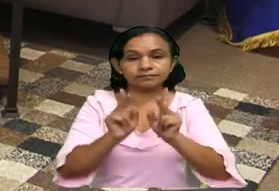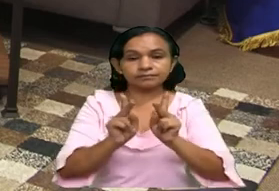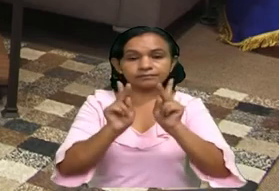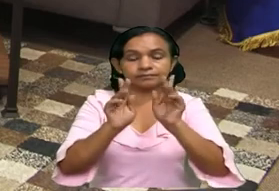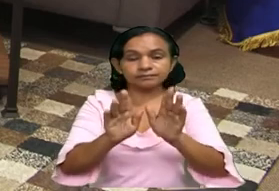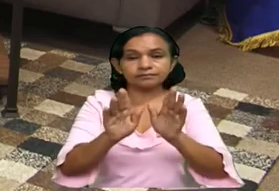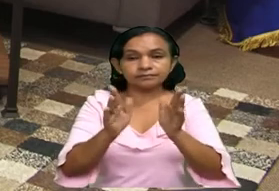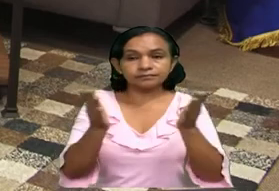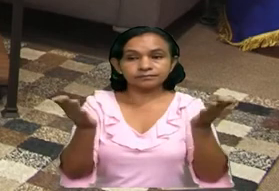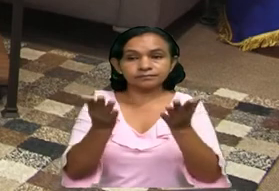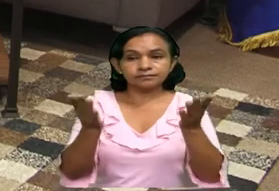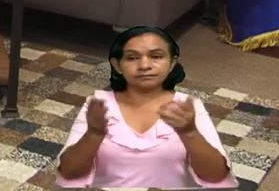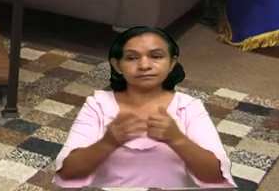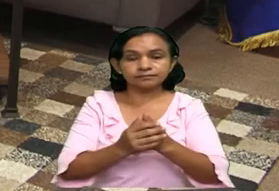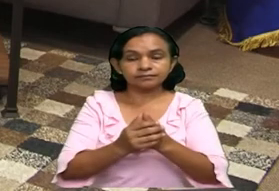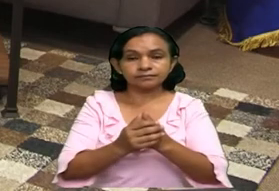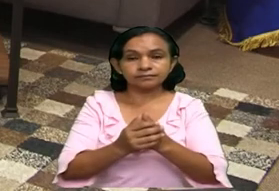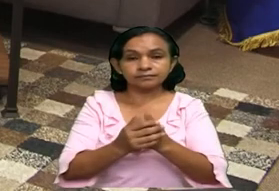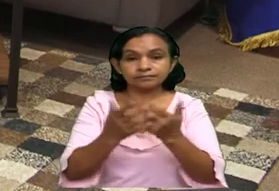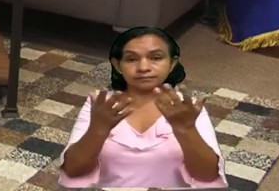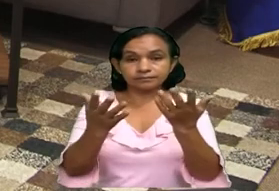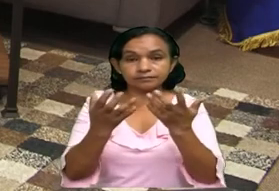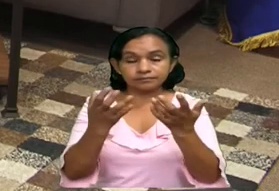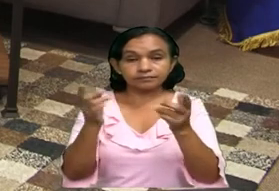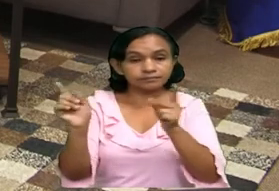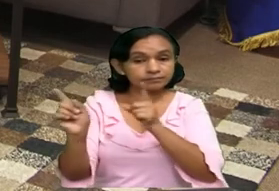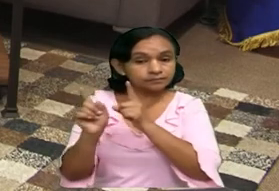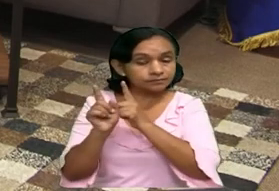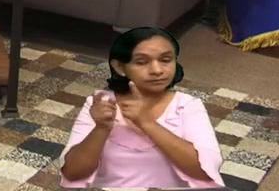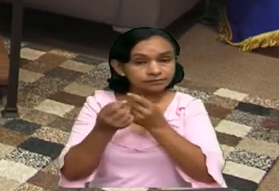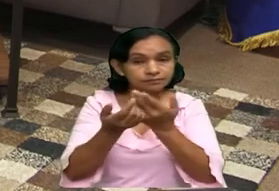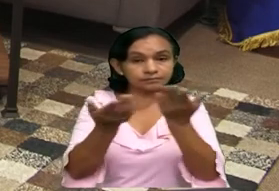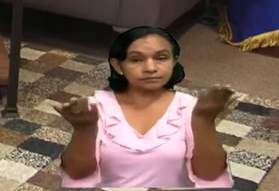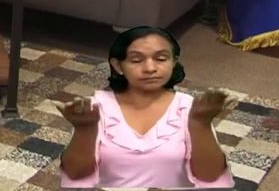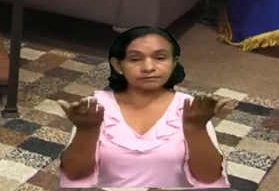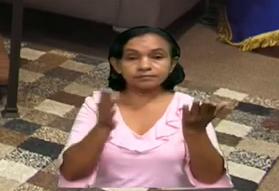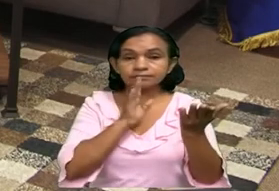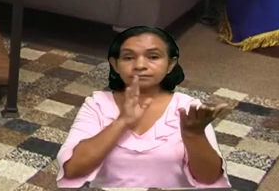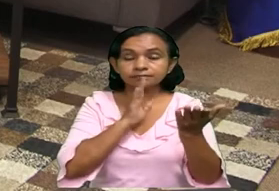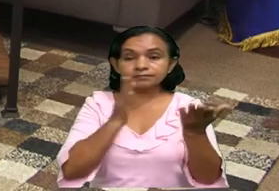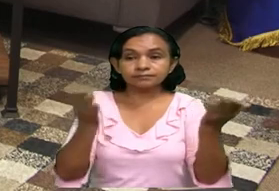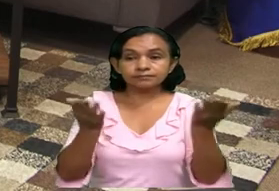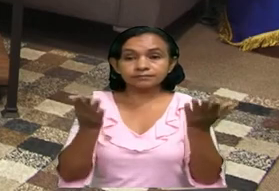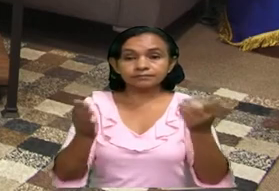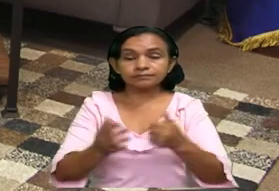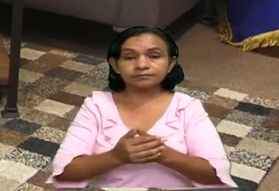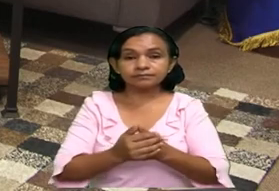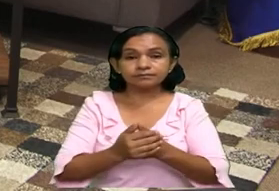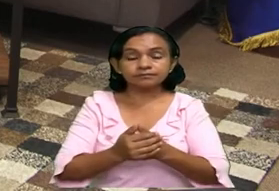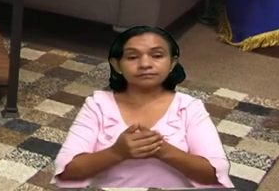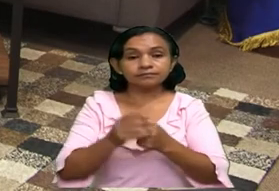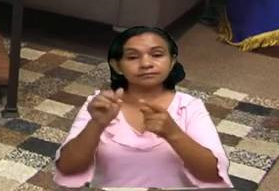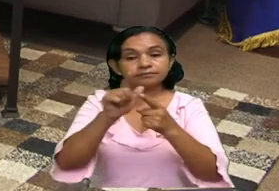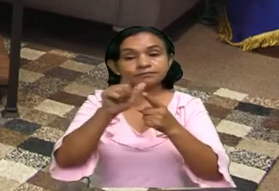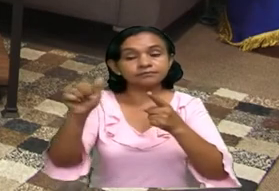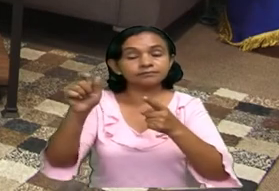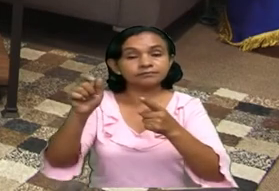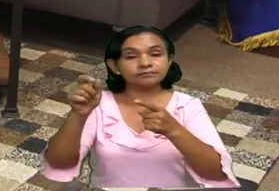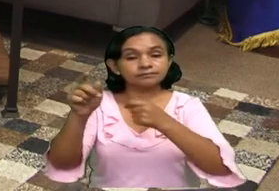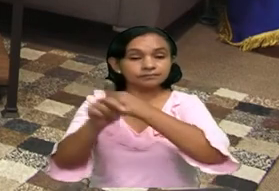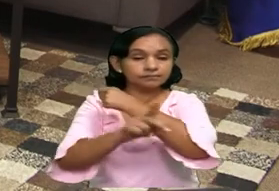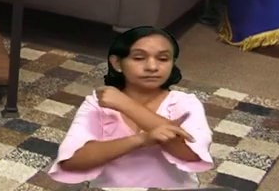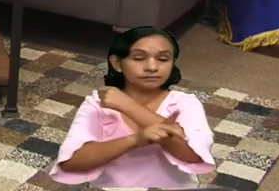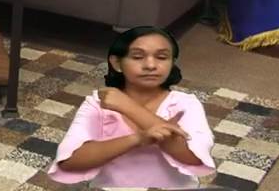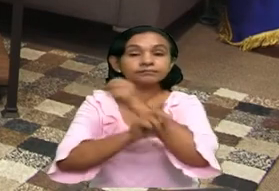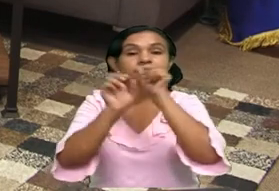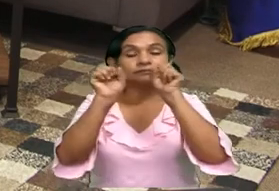bueno, septiembre también, si usted quisiera enviar un mensaje en un minuto, tiene el espacio para hacerlo. Bueno, en este mes de la patria nosotros